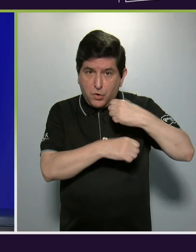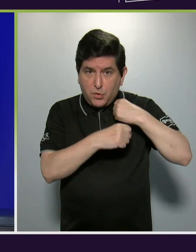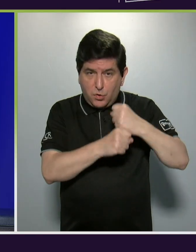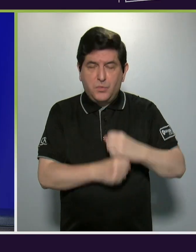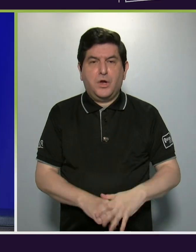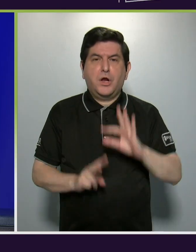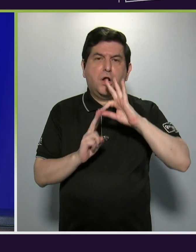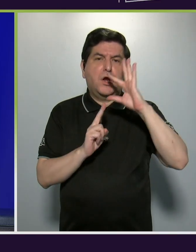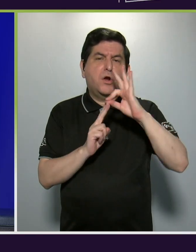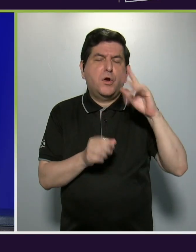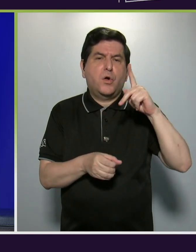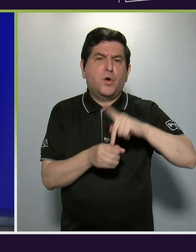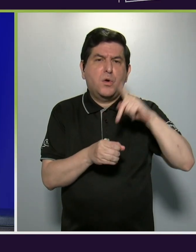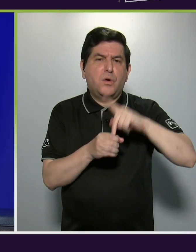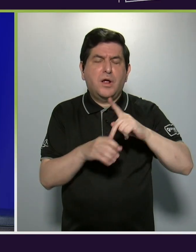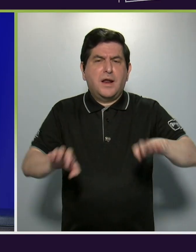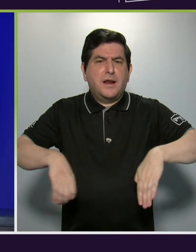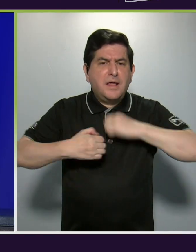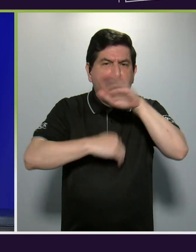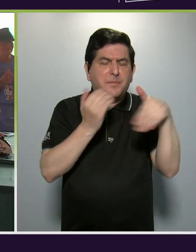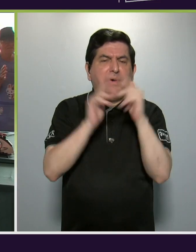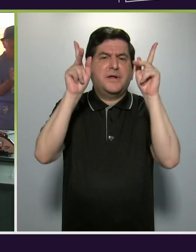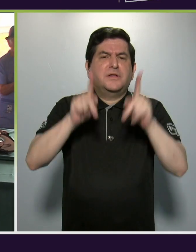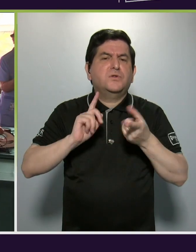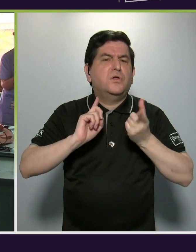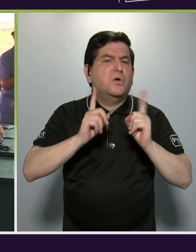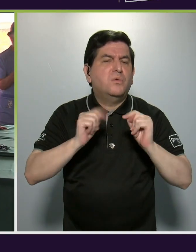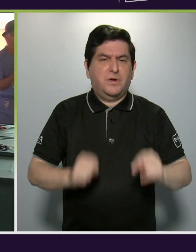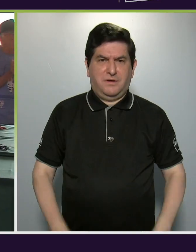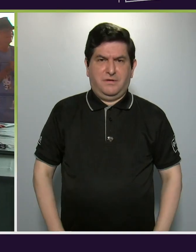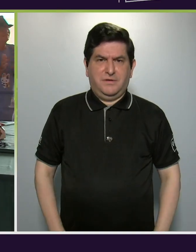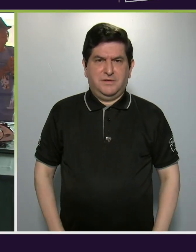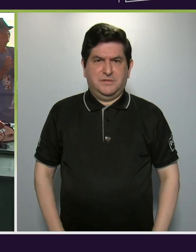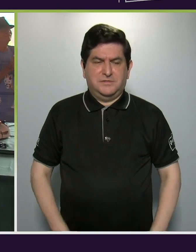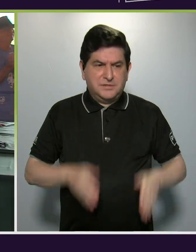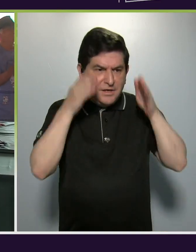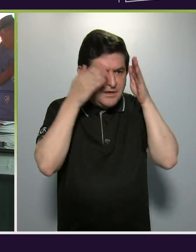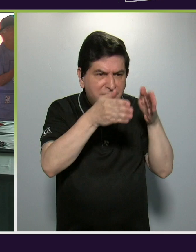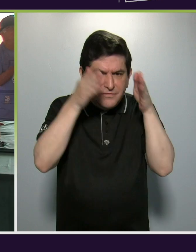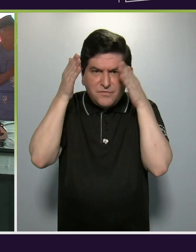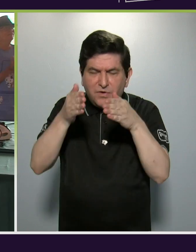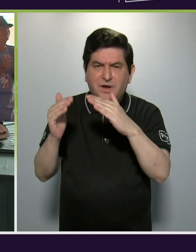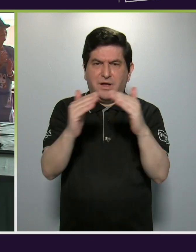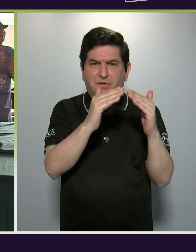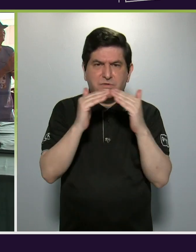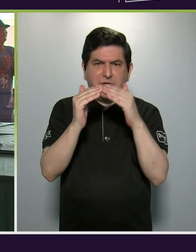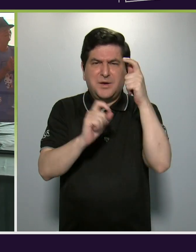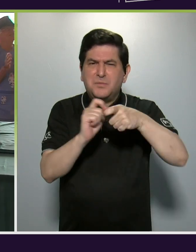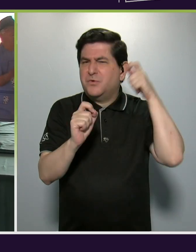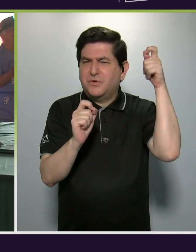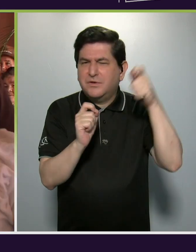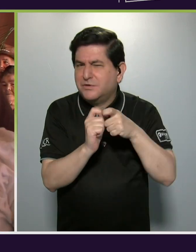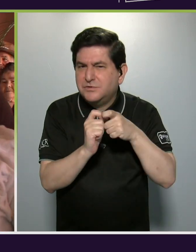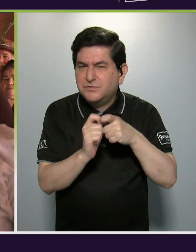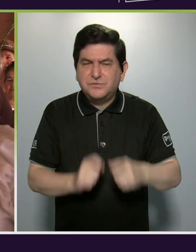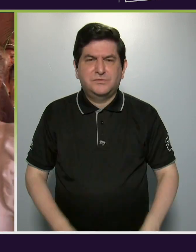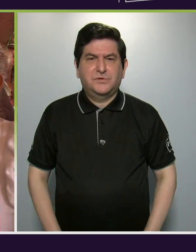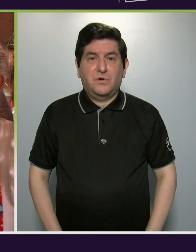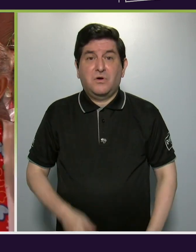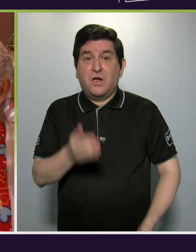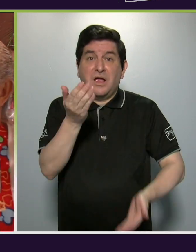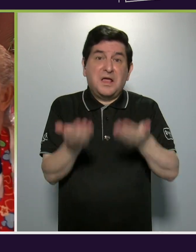las opciones de participación que hay para todas las personas, si están direccionadas a grupos poblacionales muy específicos y más bien